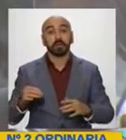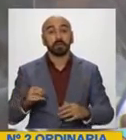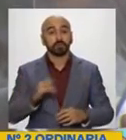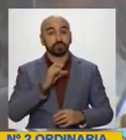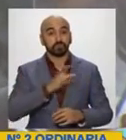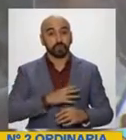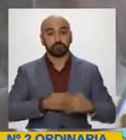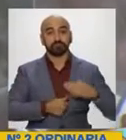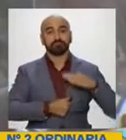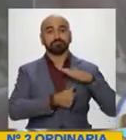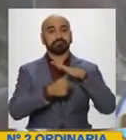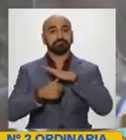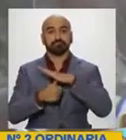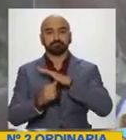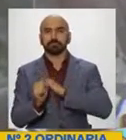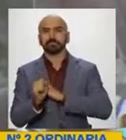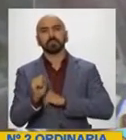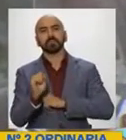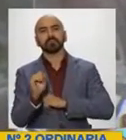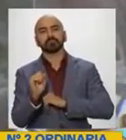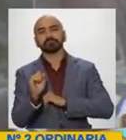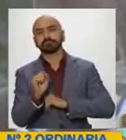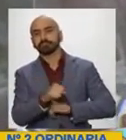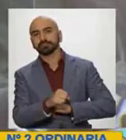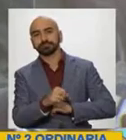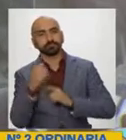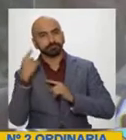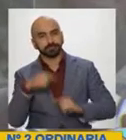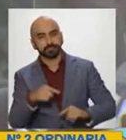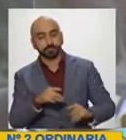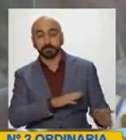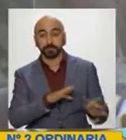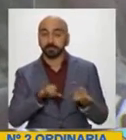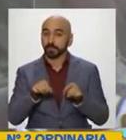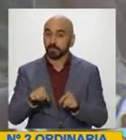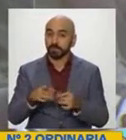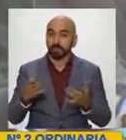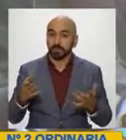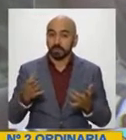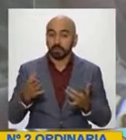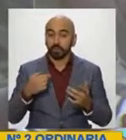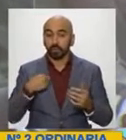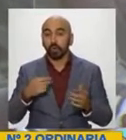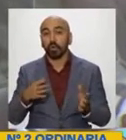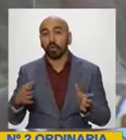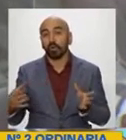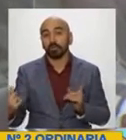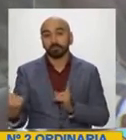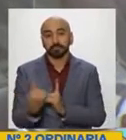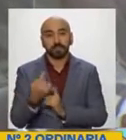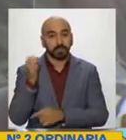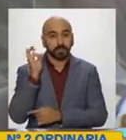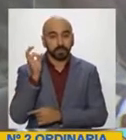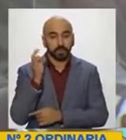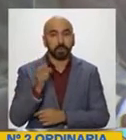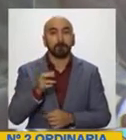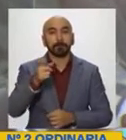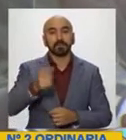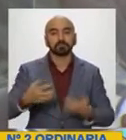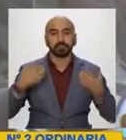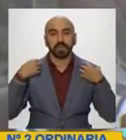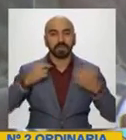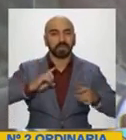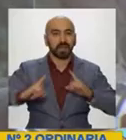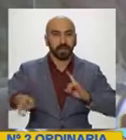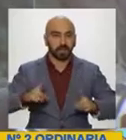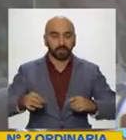nacionales. Estuve con el delegado. Me facilitó la vida el contar, ¿no es cierto?, con el apoyo de las